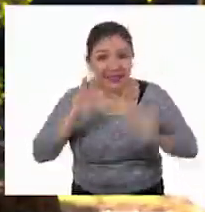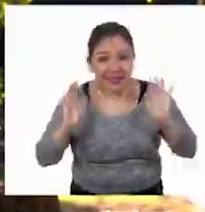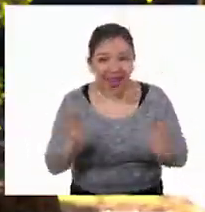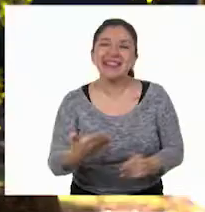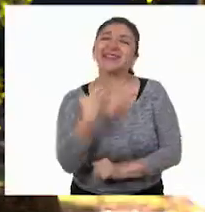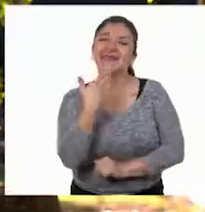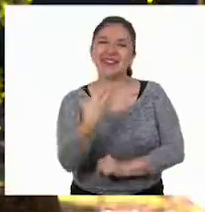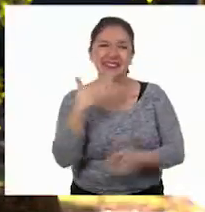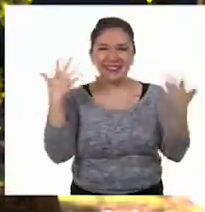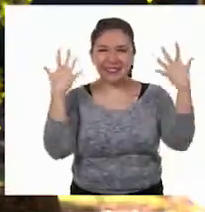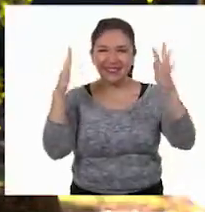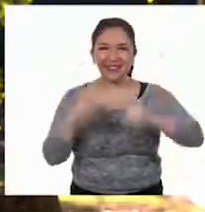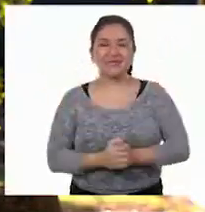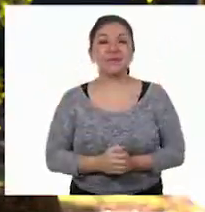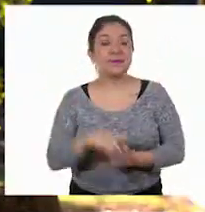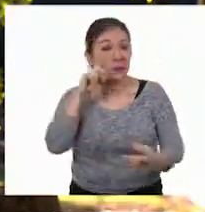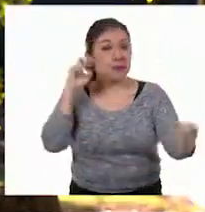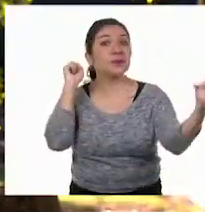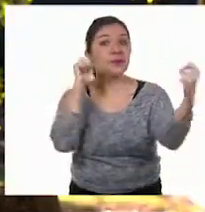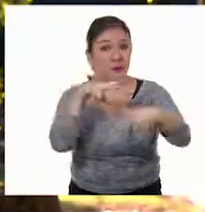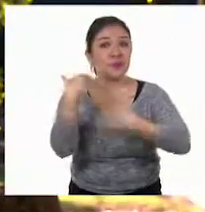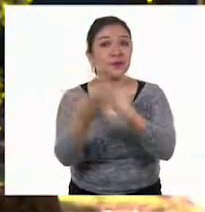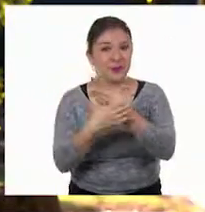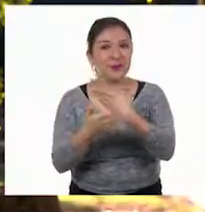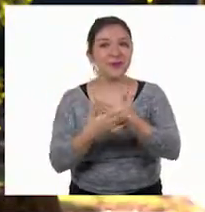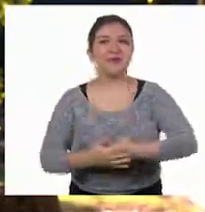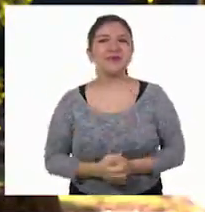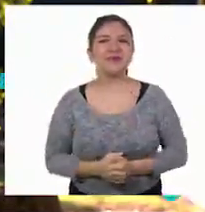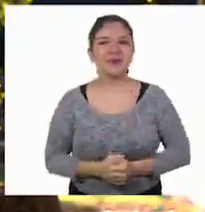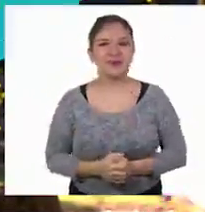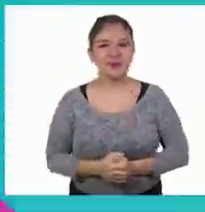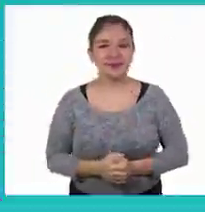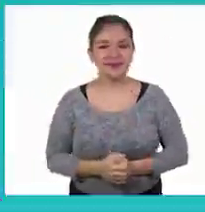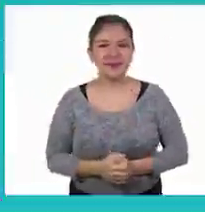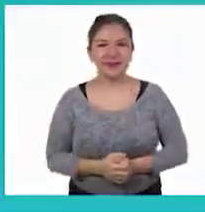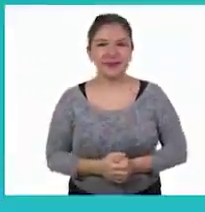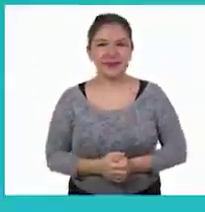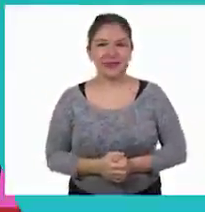¡Muy bien! ¡Nos vemos pronto!